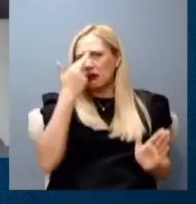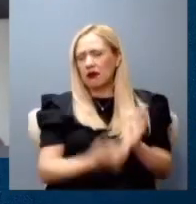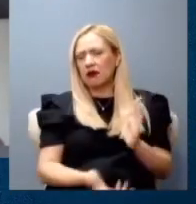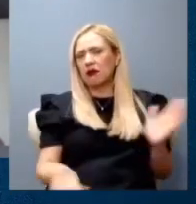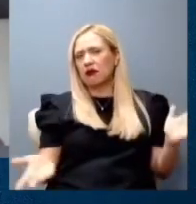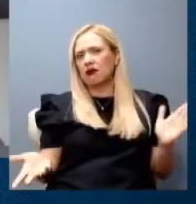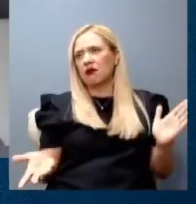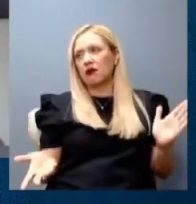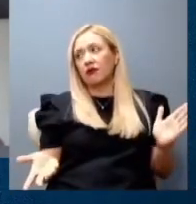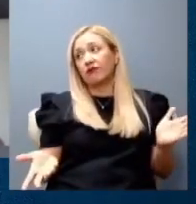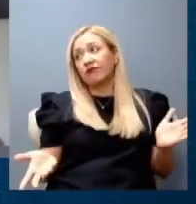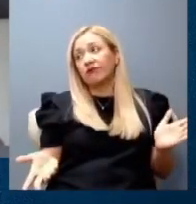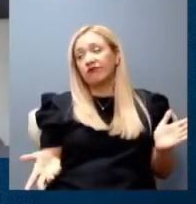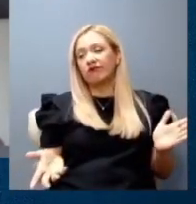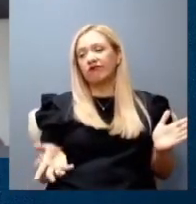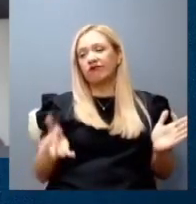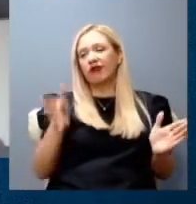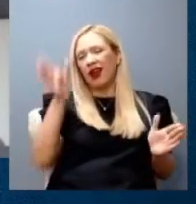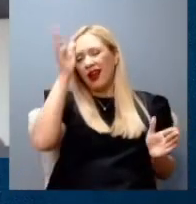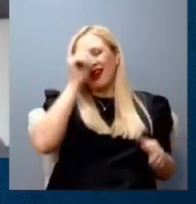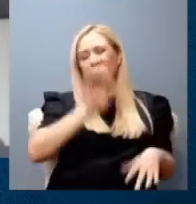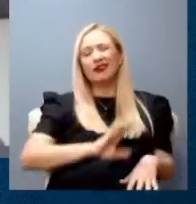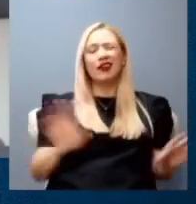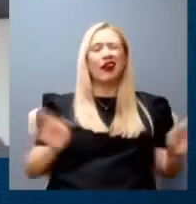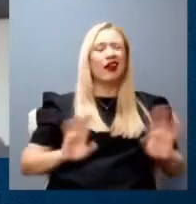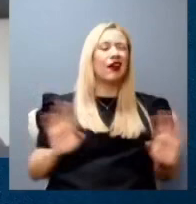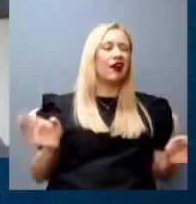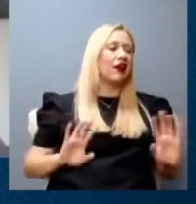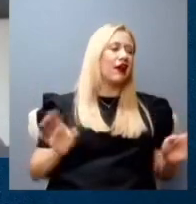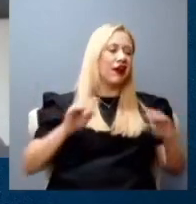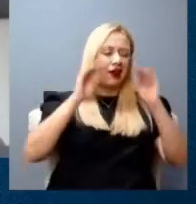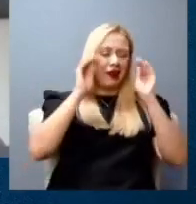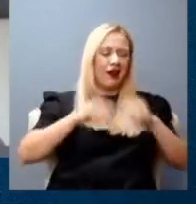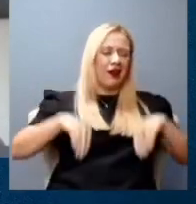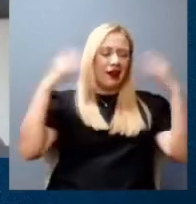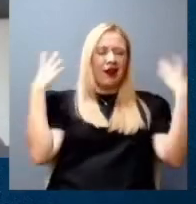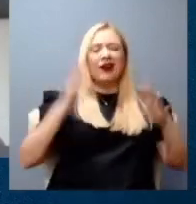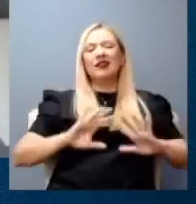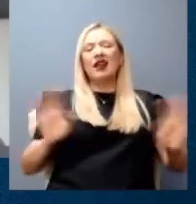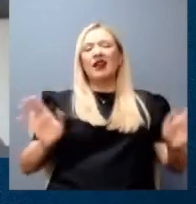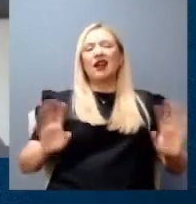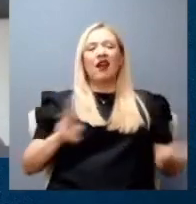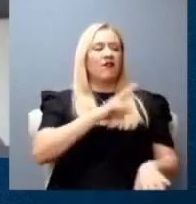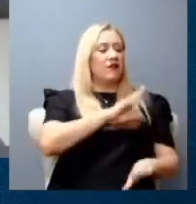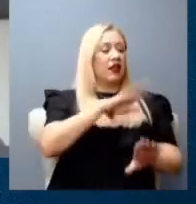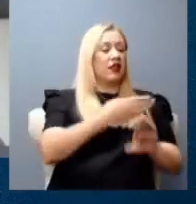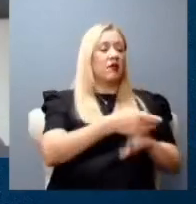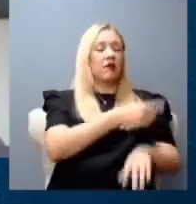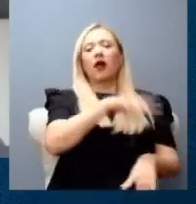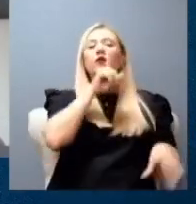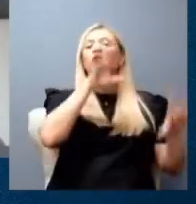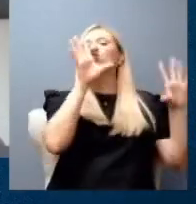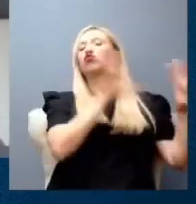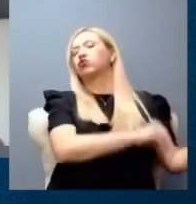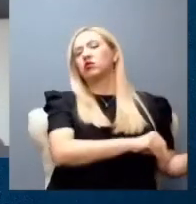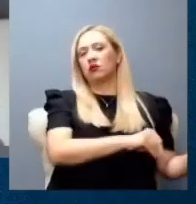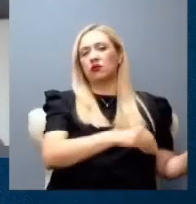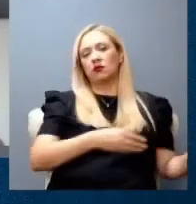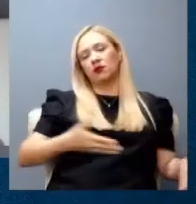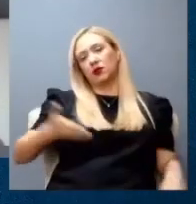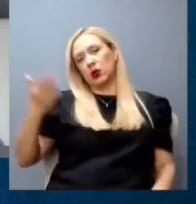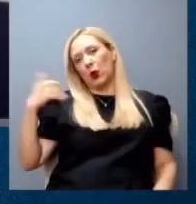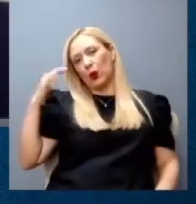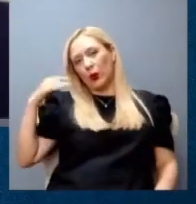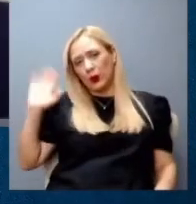acuerdos sin un mayor protagonismo de las víctimas. Eran otros tiempos. Hoy por hoy,